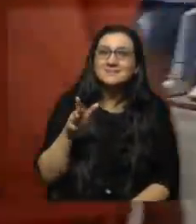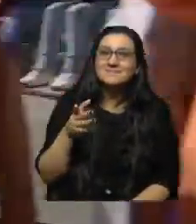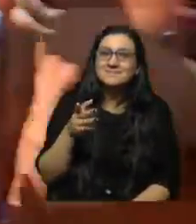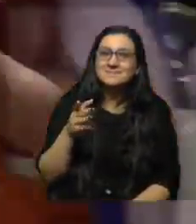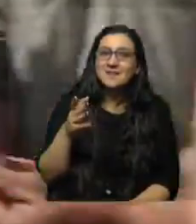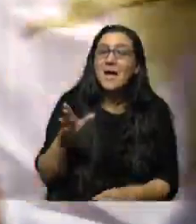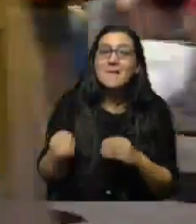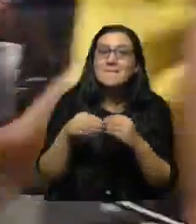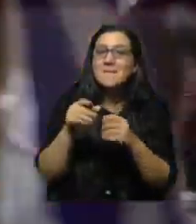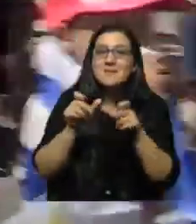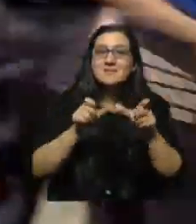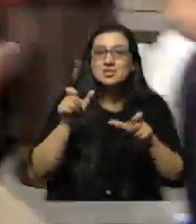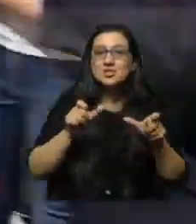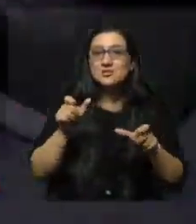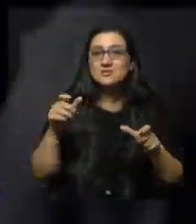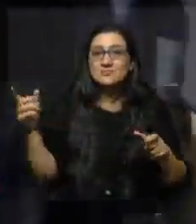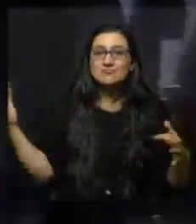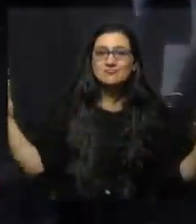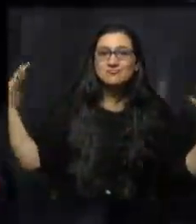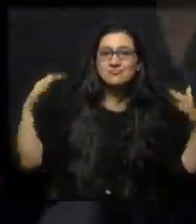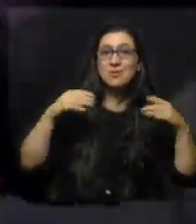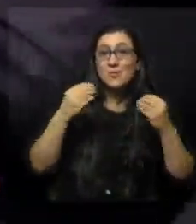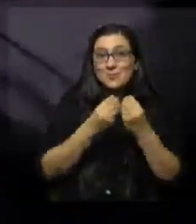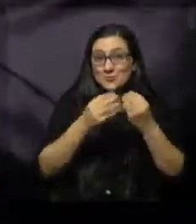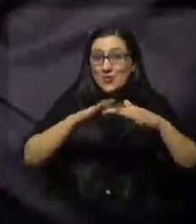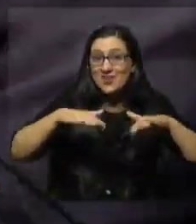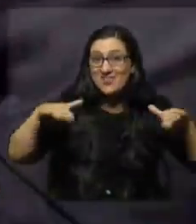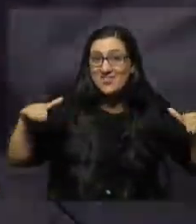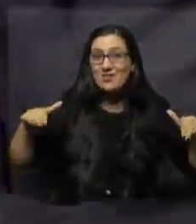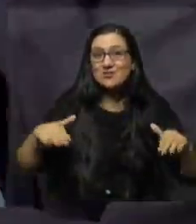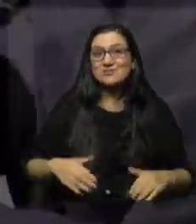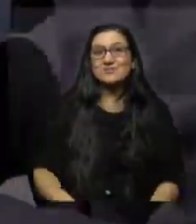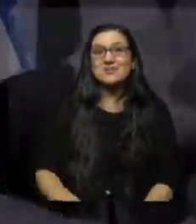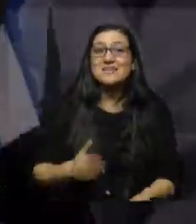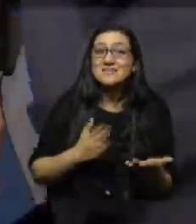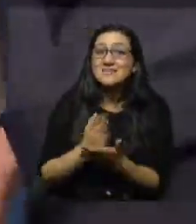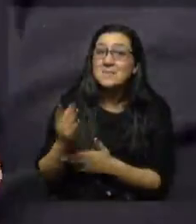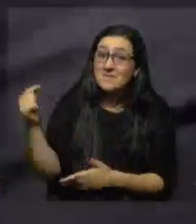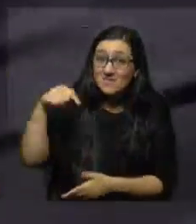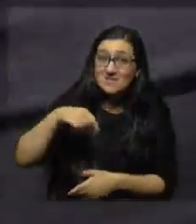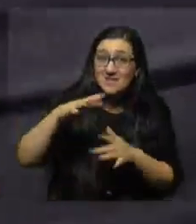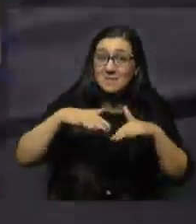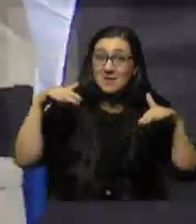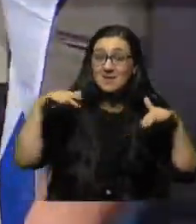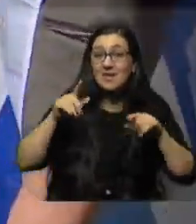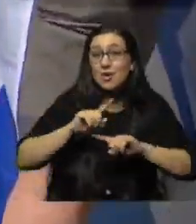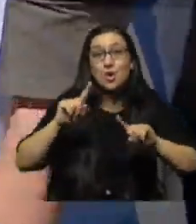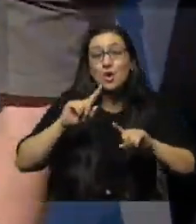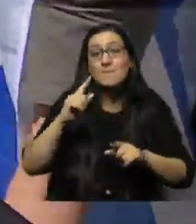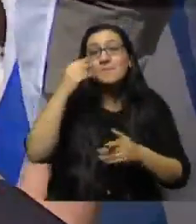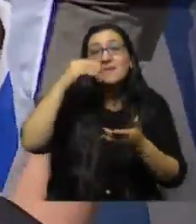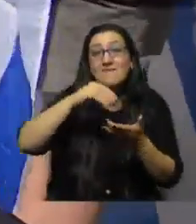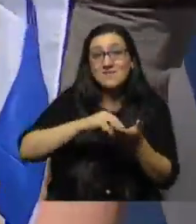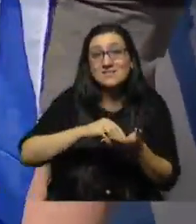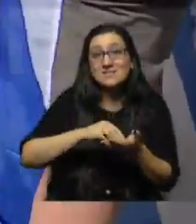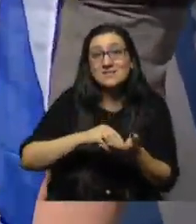tenemos más gente que vino con muchos niños. ¿Siempre venís acá a la explanada? No, venimos, es la primera vez que